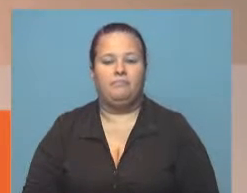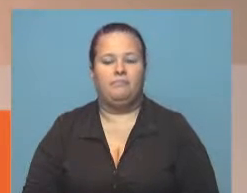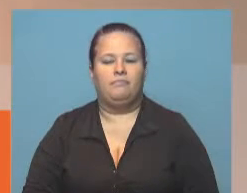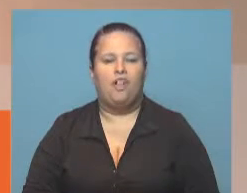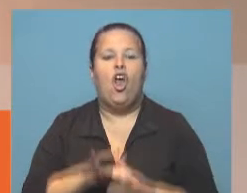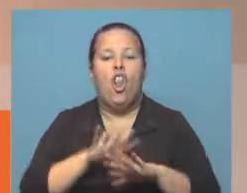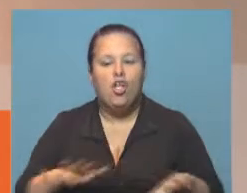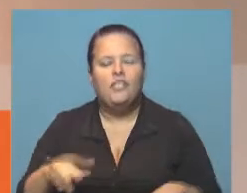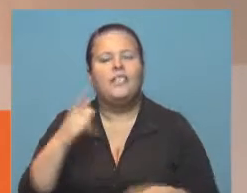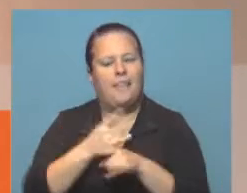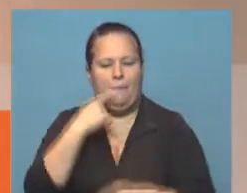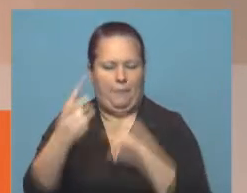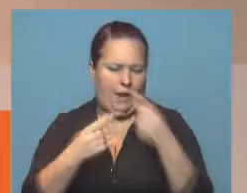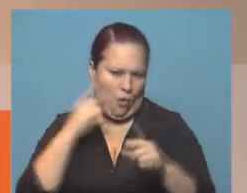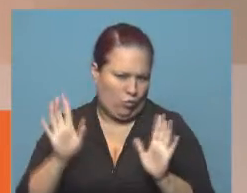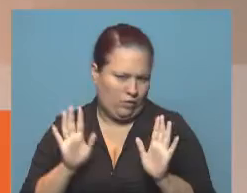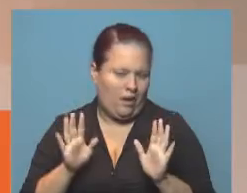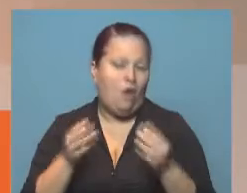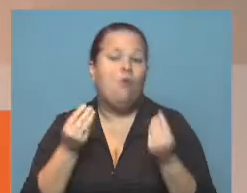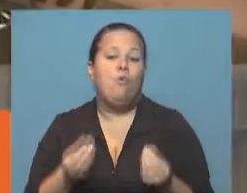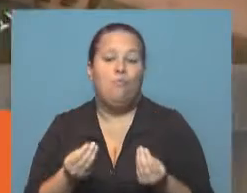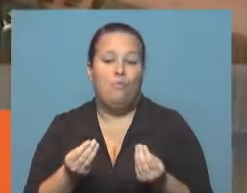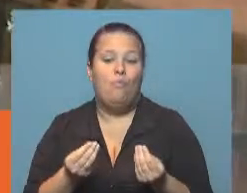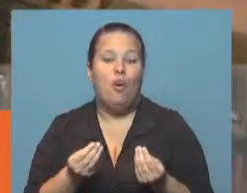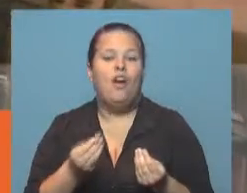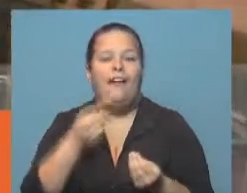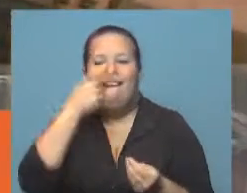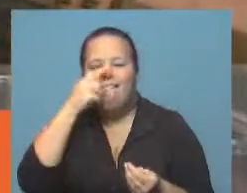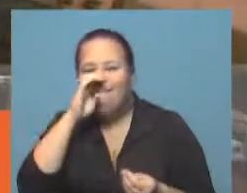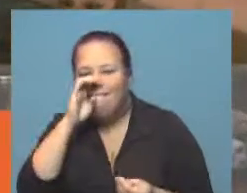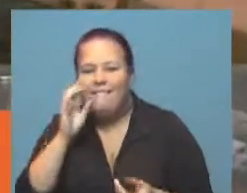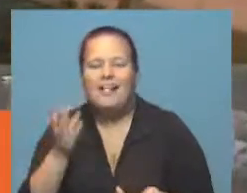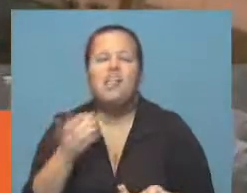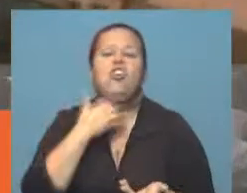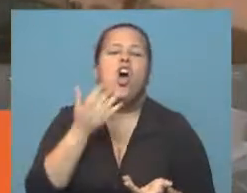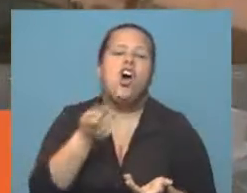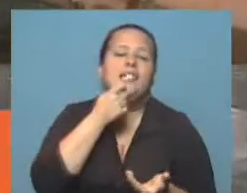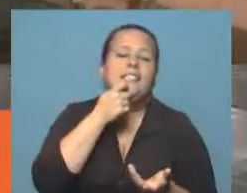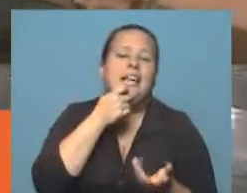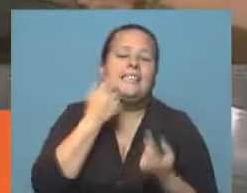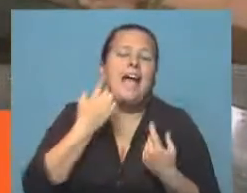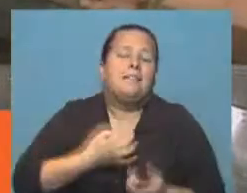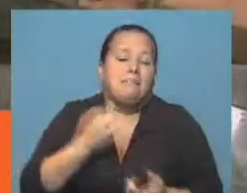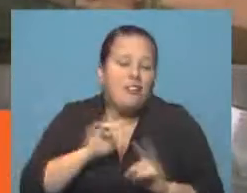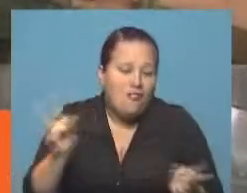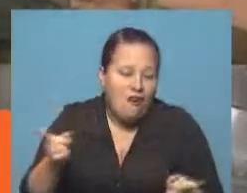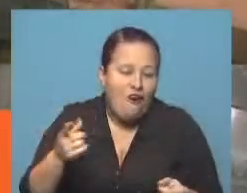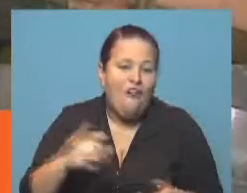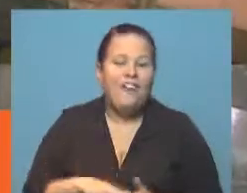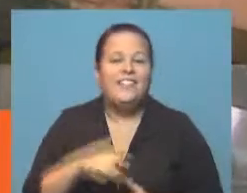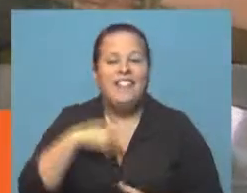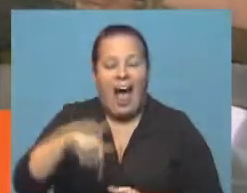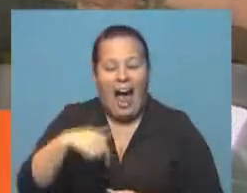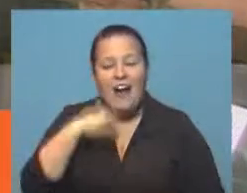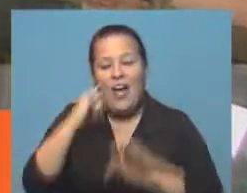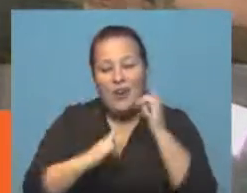los chicos preguntan porque tienen curiosidad. No sé si es una primicia exclusiva que yo en este